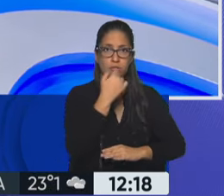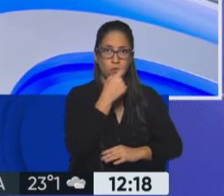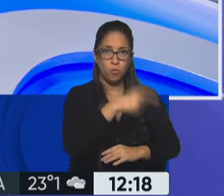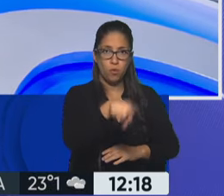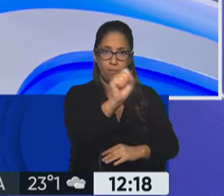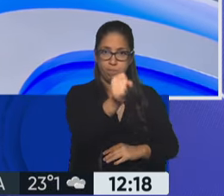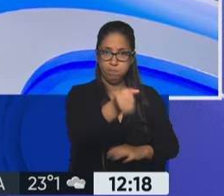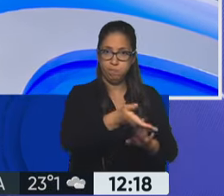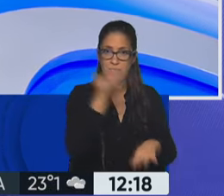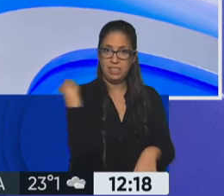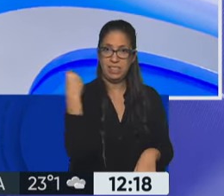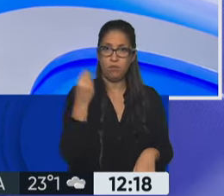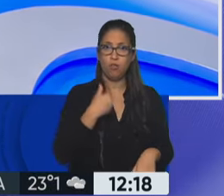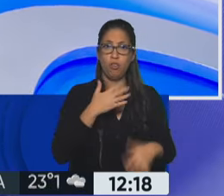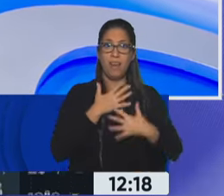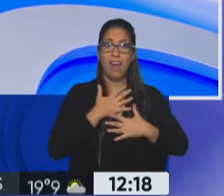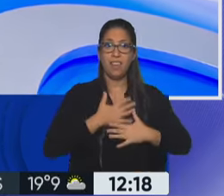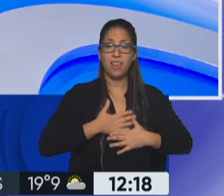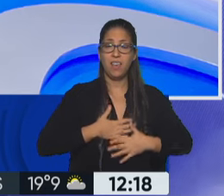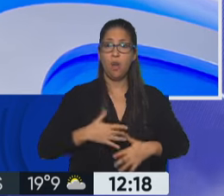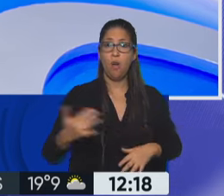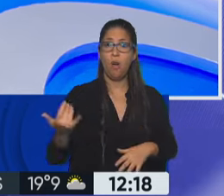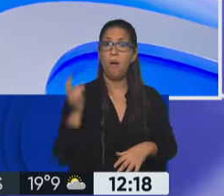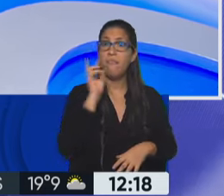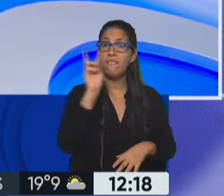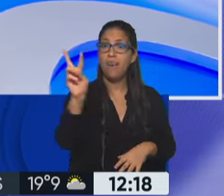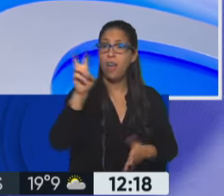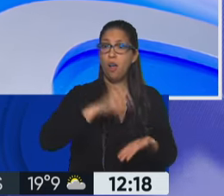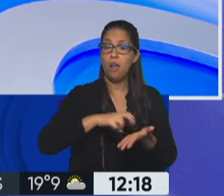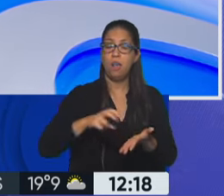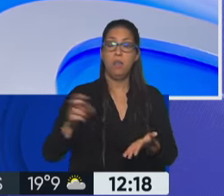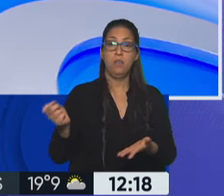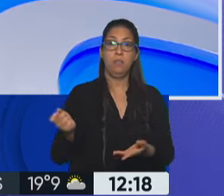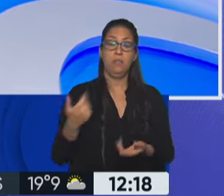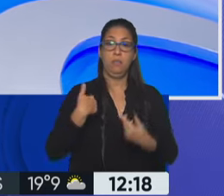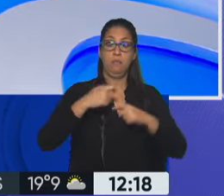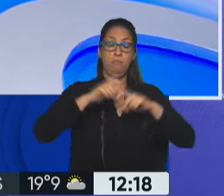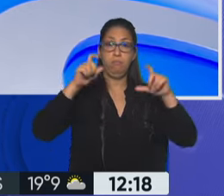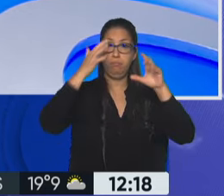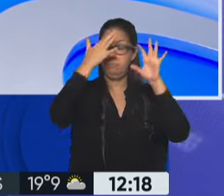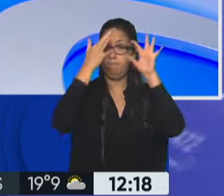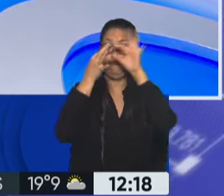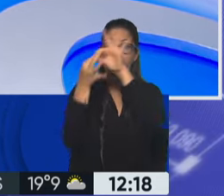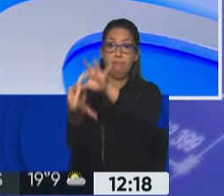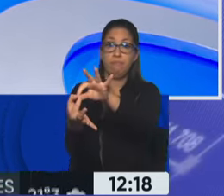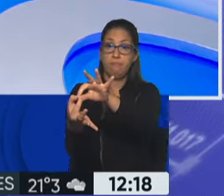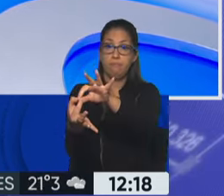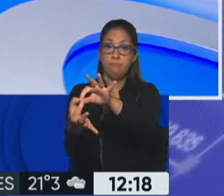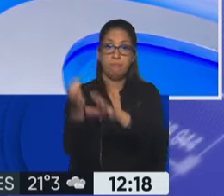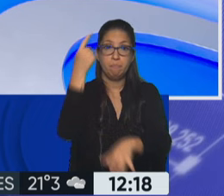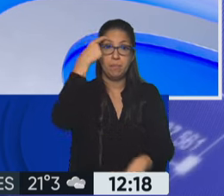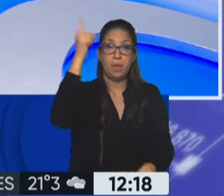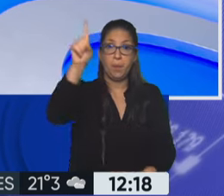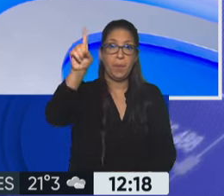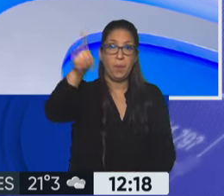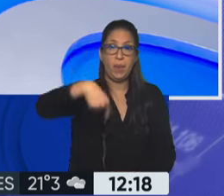vivió el sábado yo estaba tranquilo y de repente me veo una noticia Y a partir de ahí qué colgado que vienen los viene el